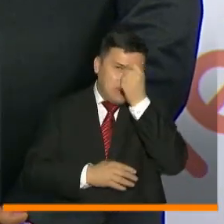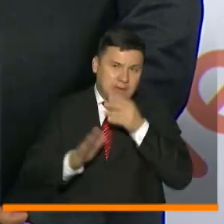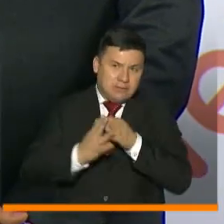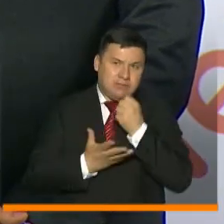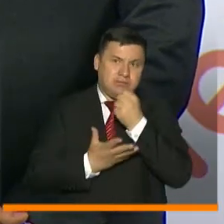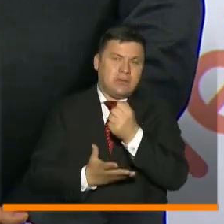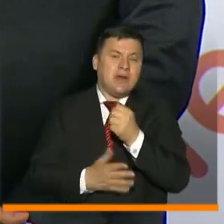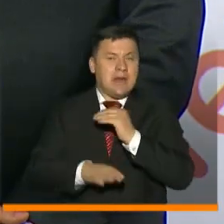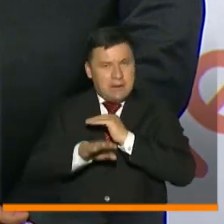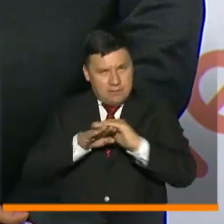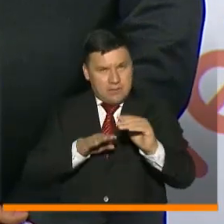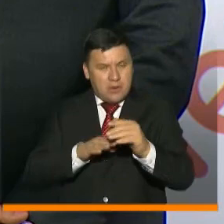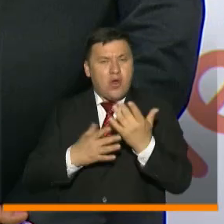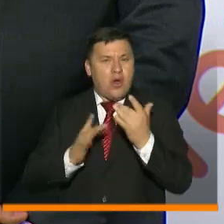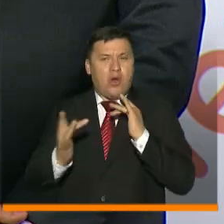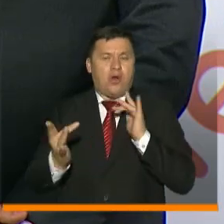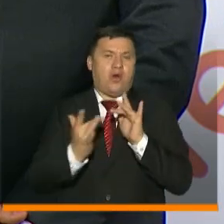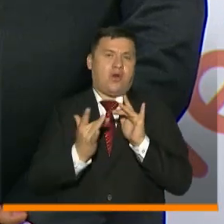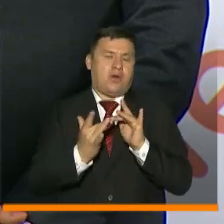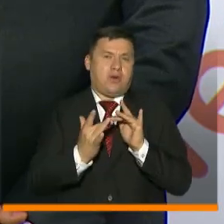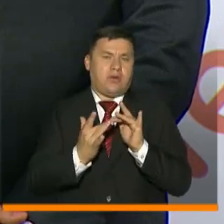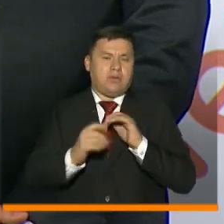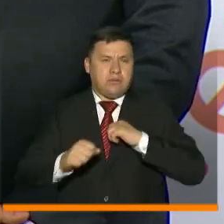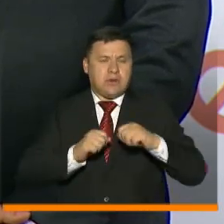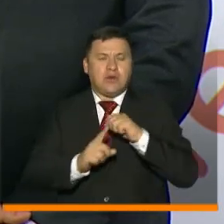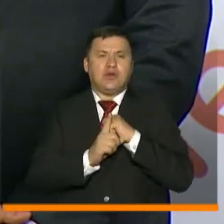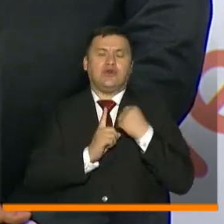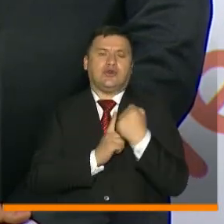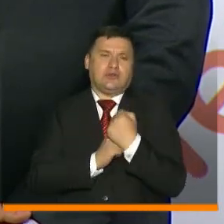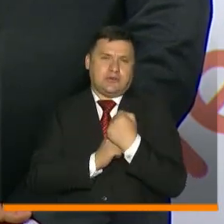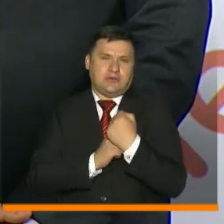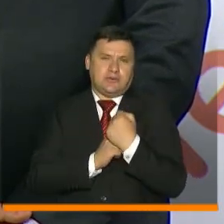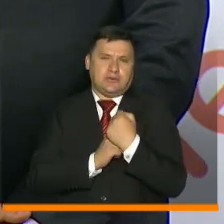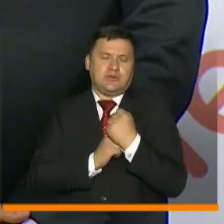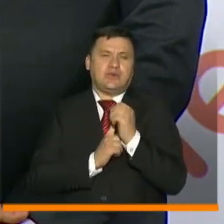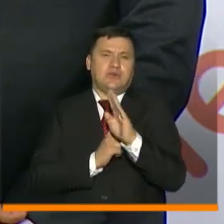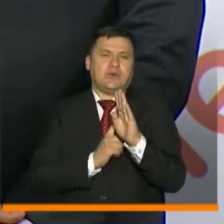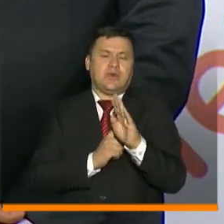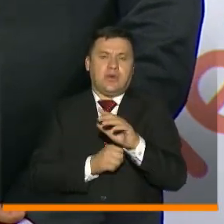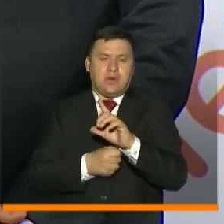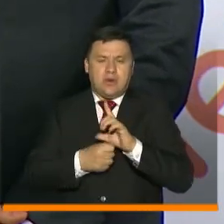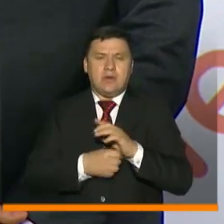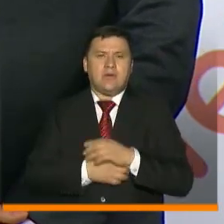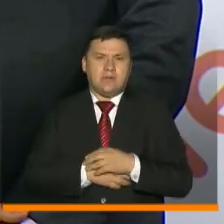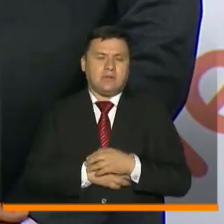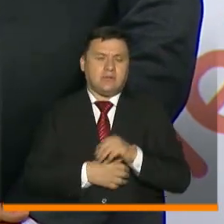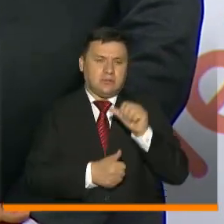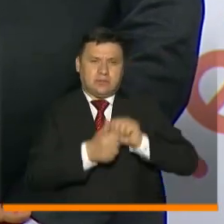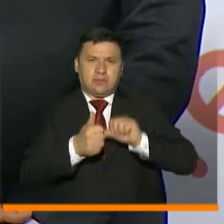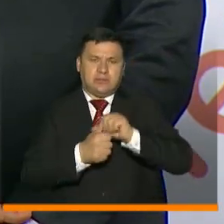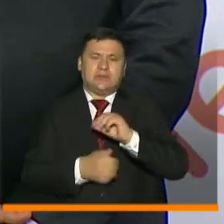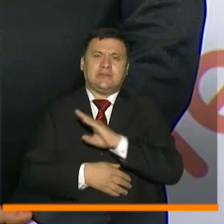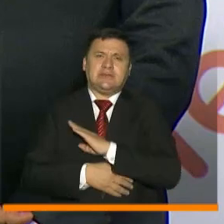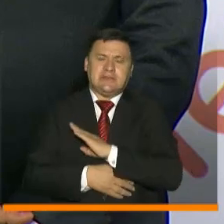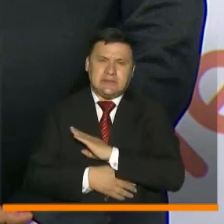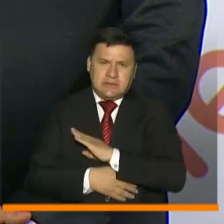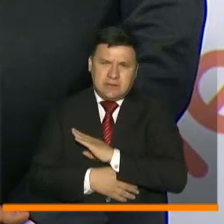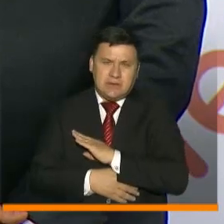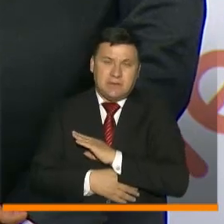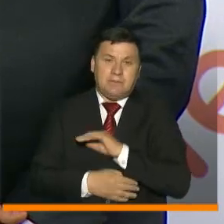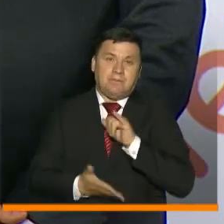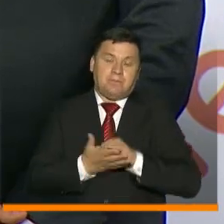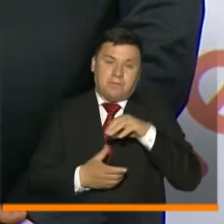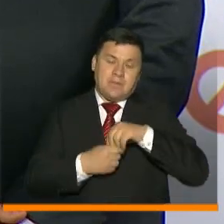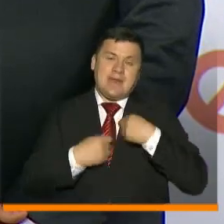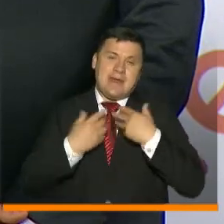acceso? Los invitamos a contactarse con gestión social de su lugar, de cada una de las alcaldías. De esta